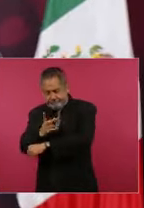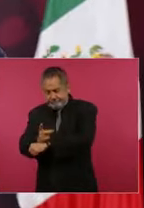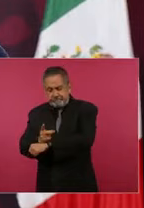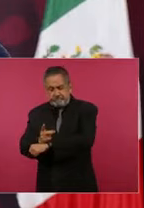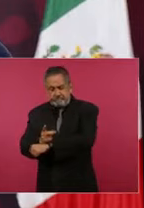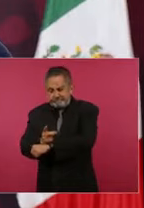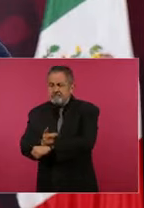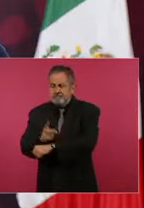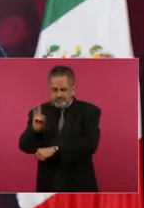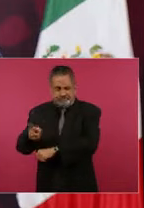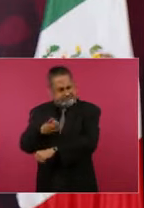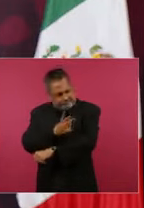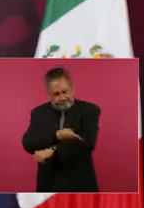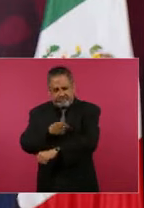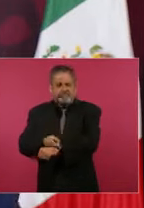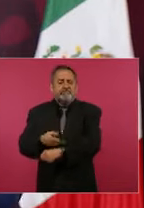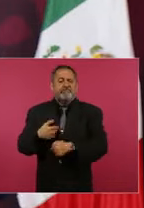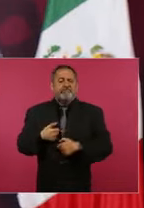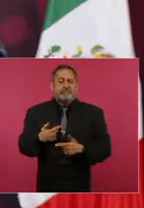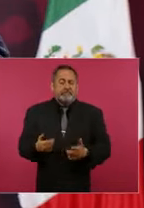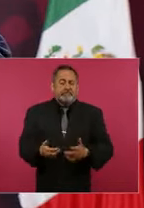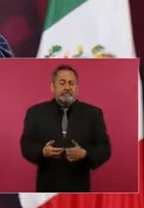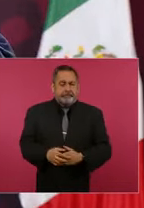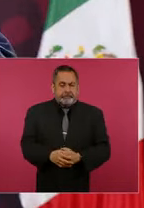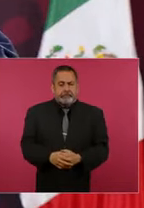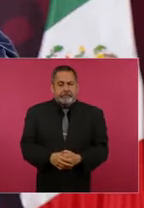y esto es